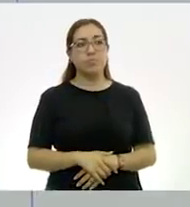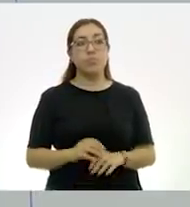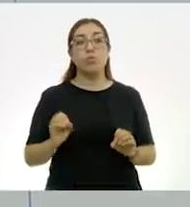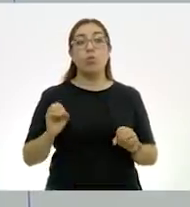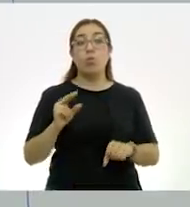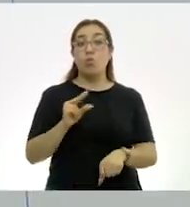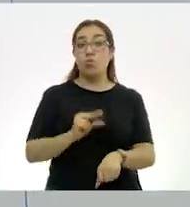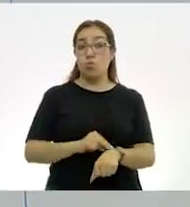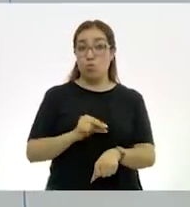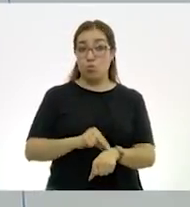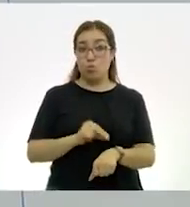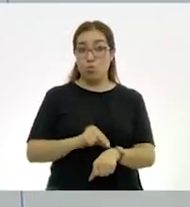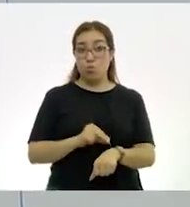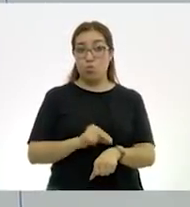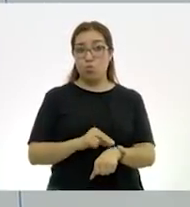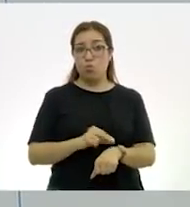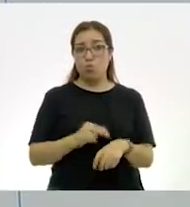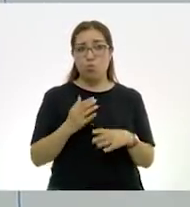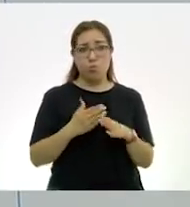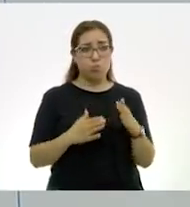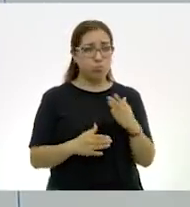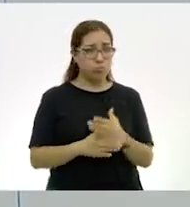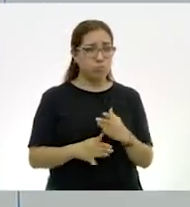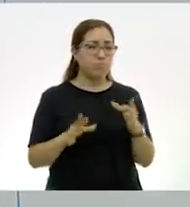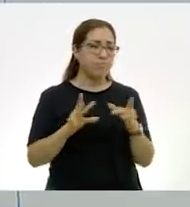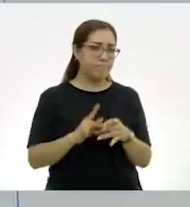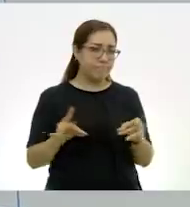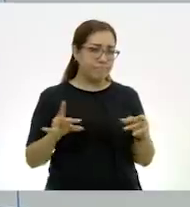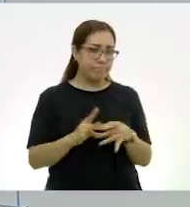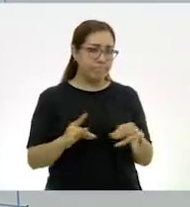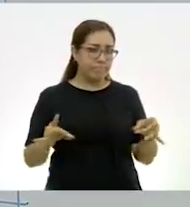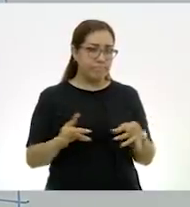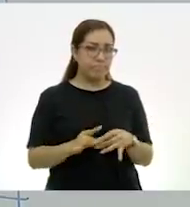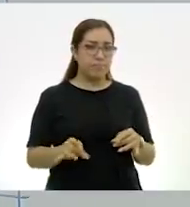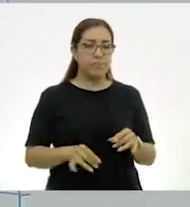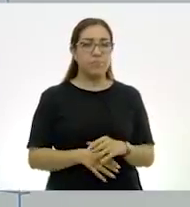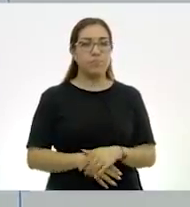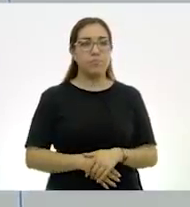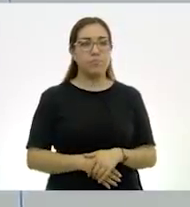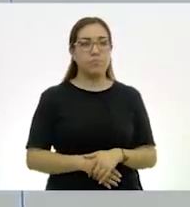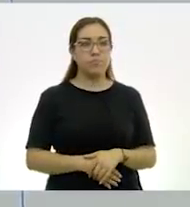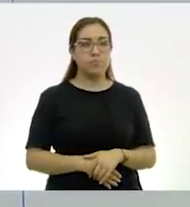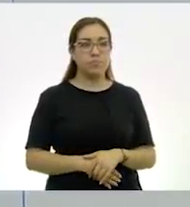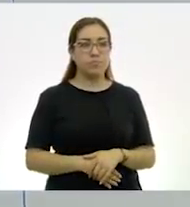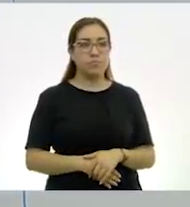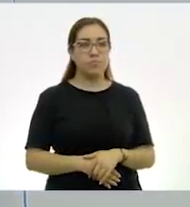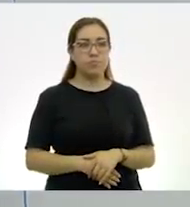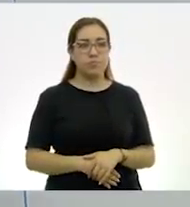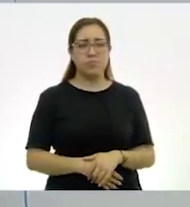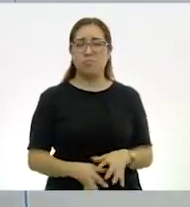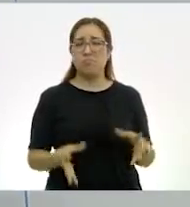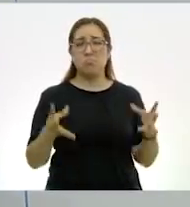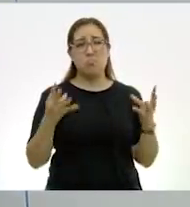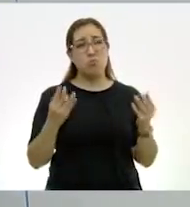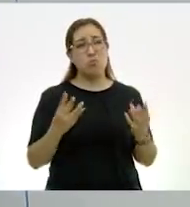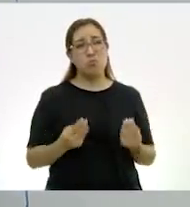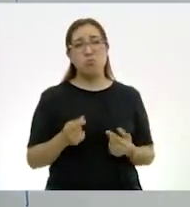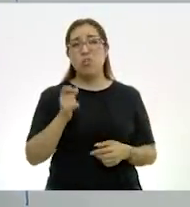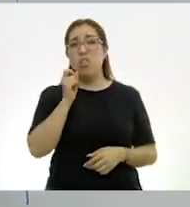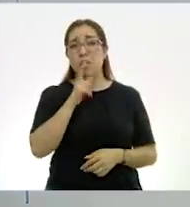médicas, también dejaban escritas. Prácticas médicas. Y esos, como usted dice, son algunos. Hasta se han encontrado